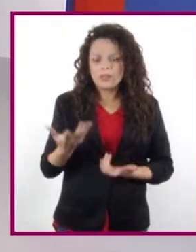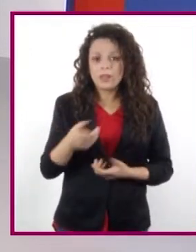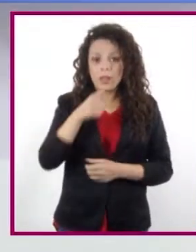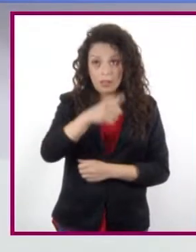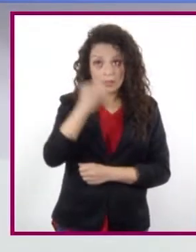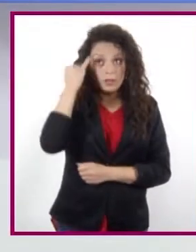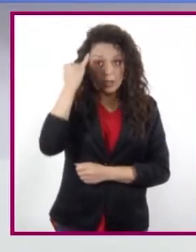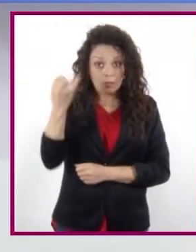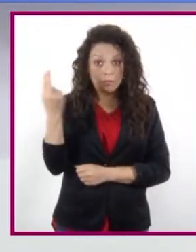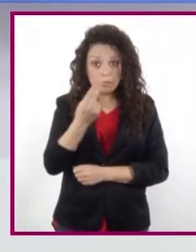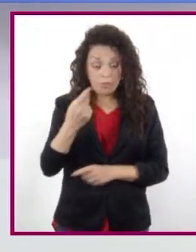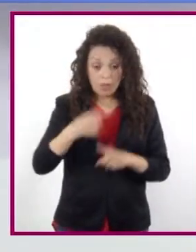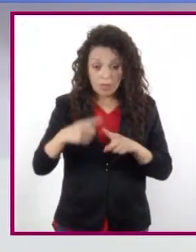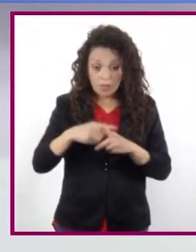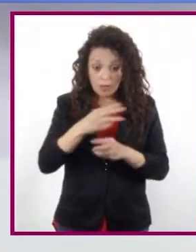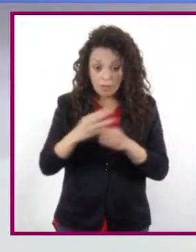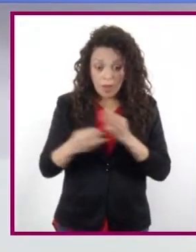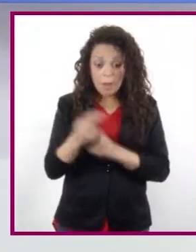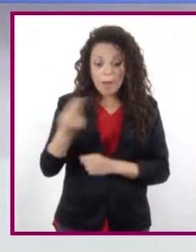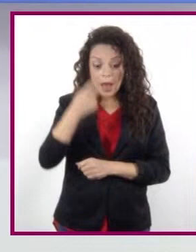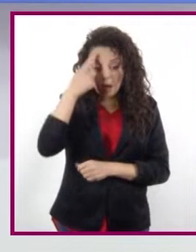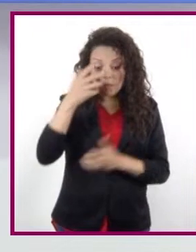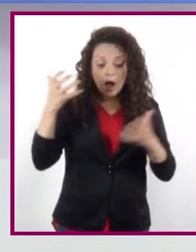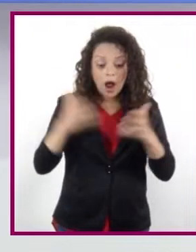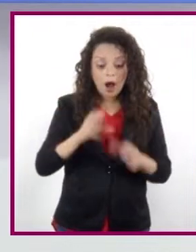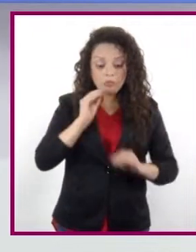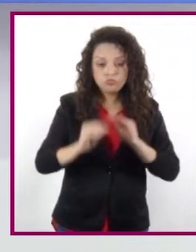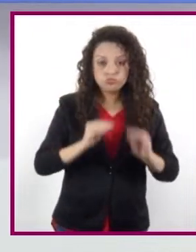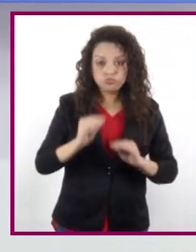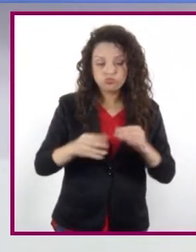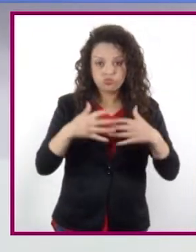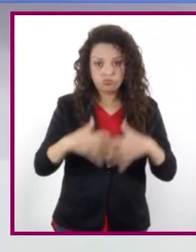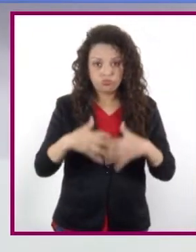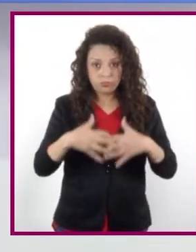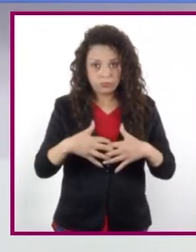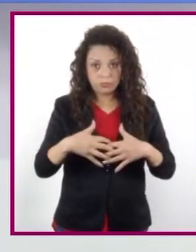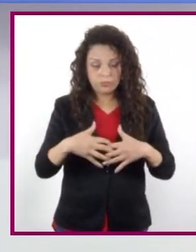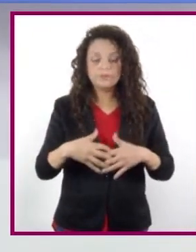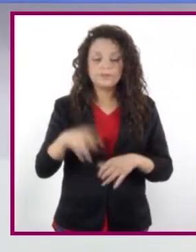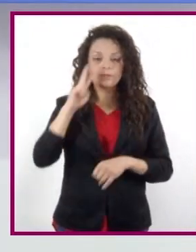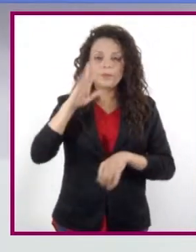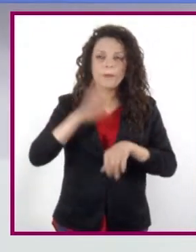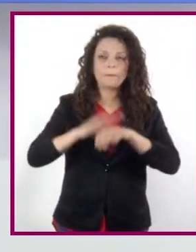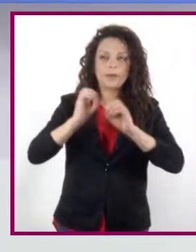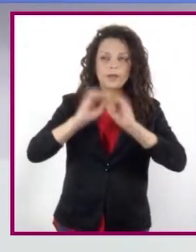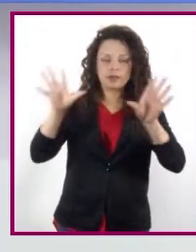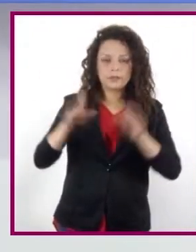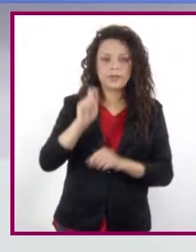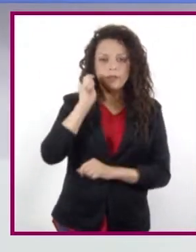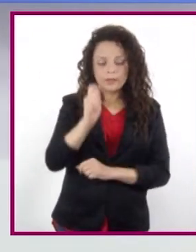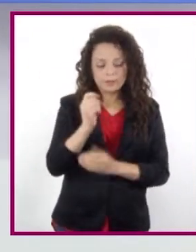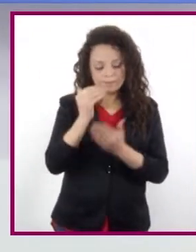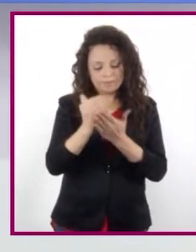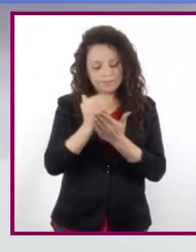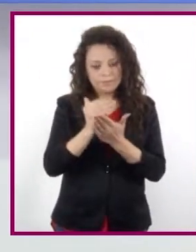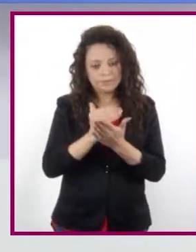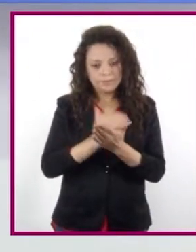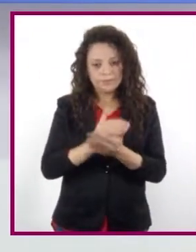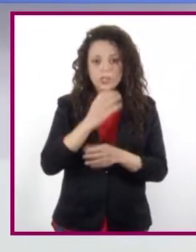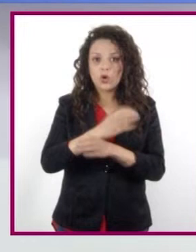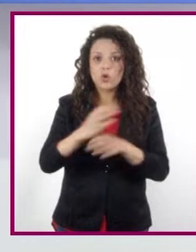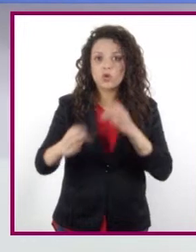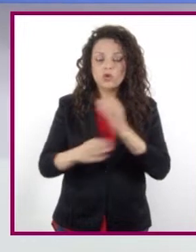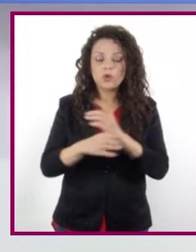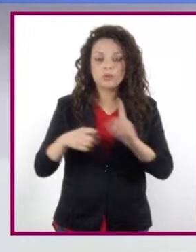fabricación? Veamos un ejemplo para que todo les sea más claro. Hagamos el análisis estructural de un objeto con el